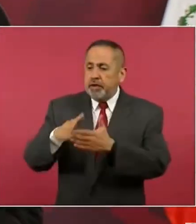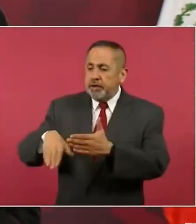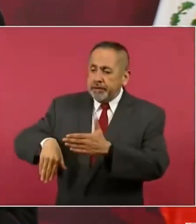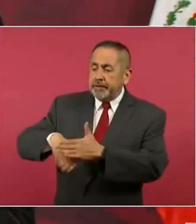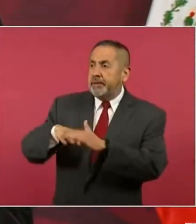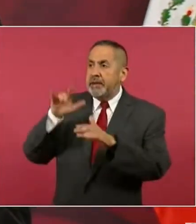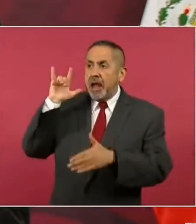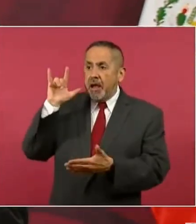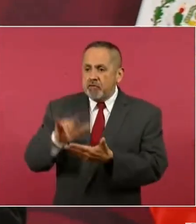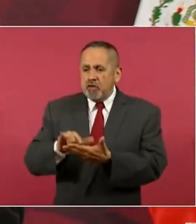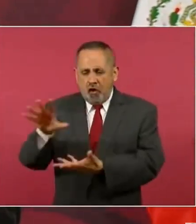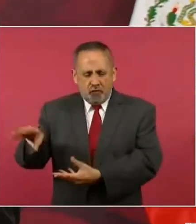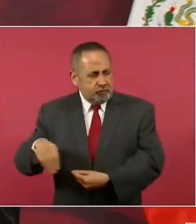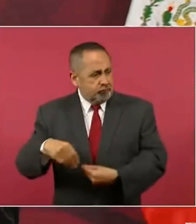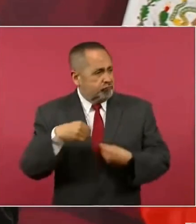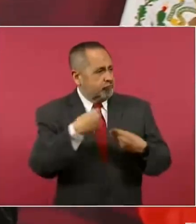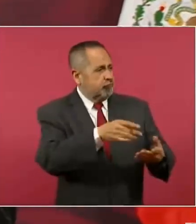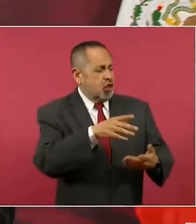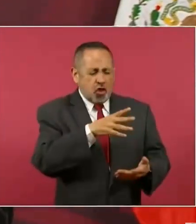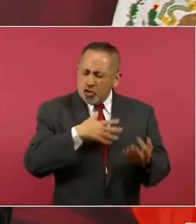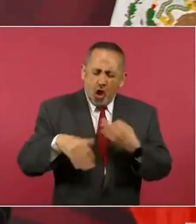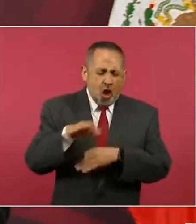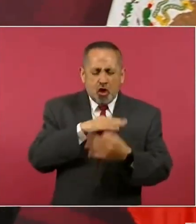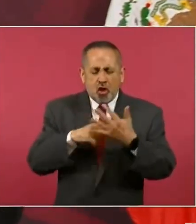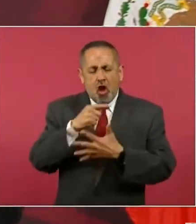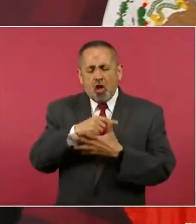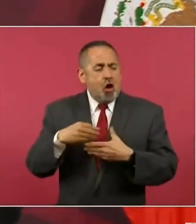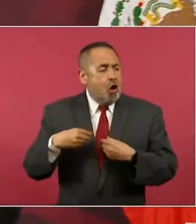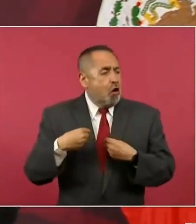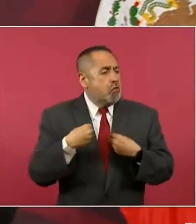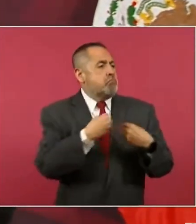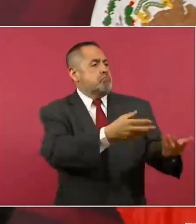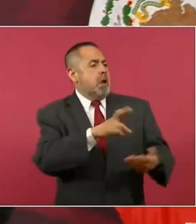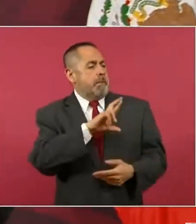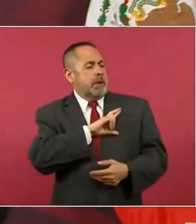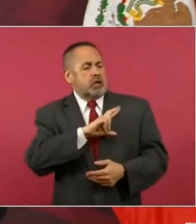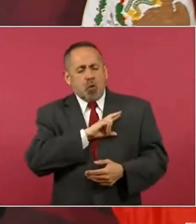aeropuertos, a privatizar, decía yo,